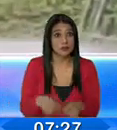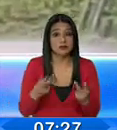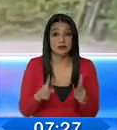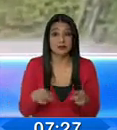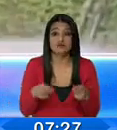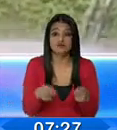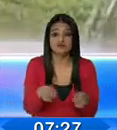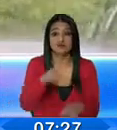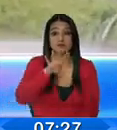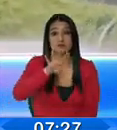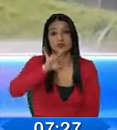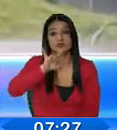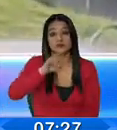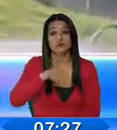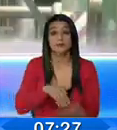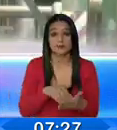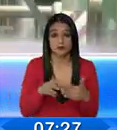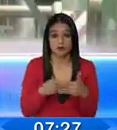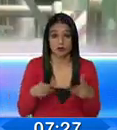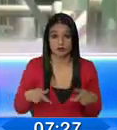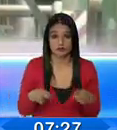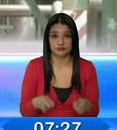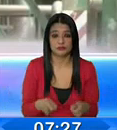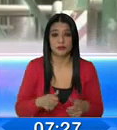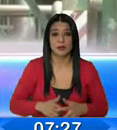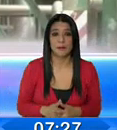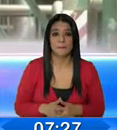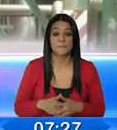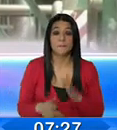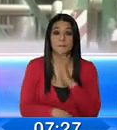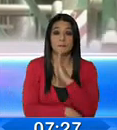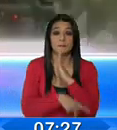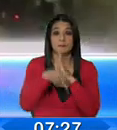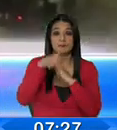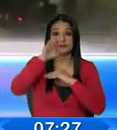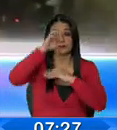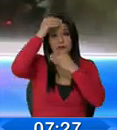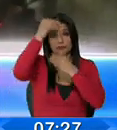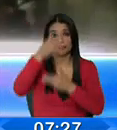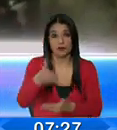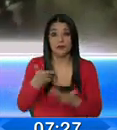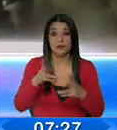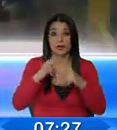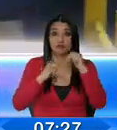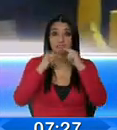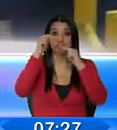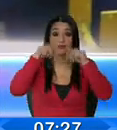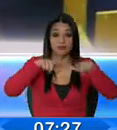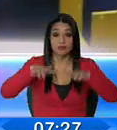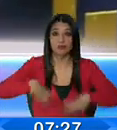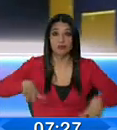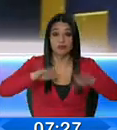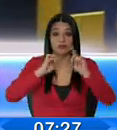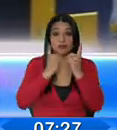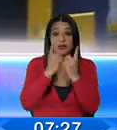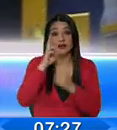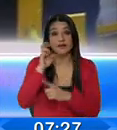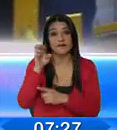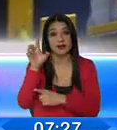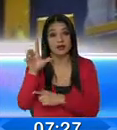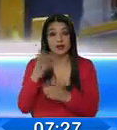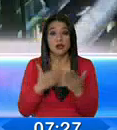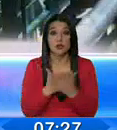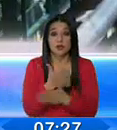de $480,000. Por su parte, Petroecuador informó que construirá en la zona de San Rafael una nueva ruta